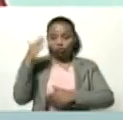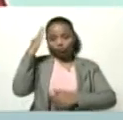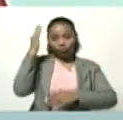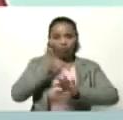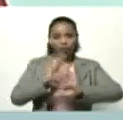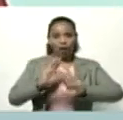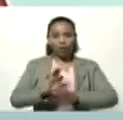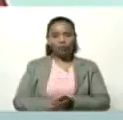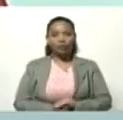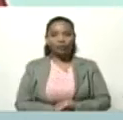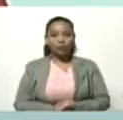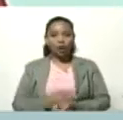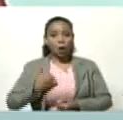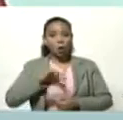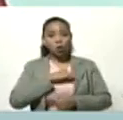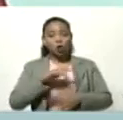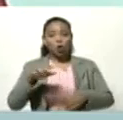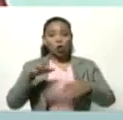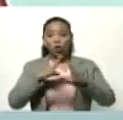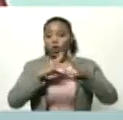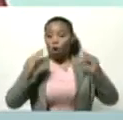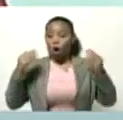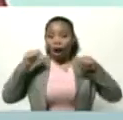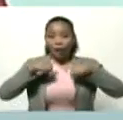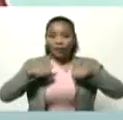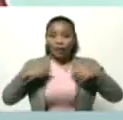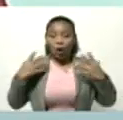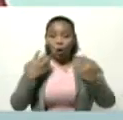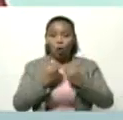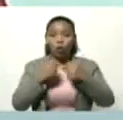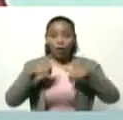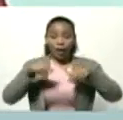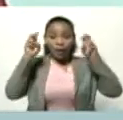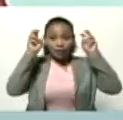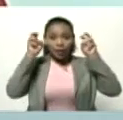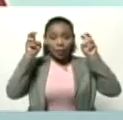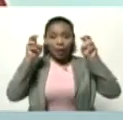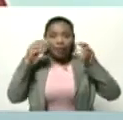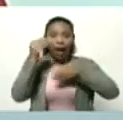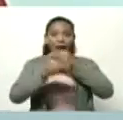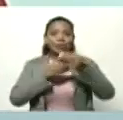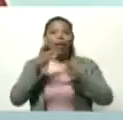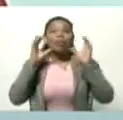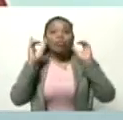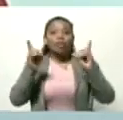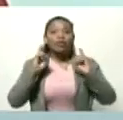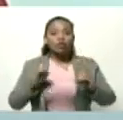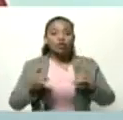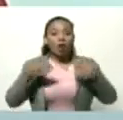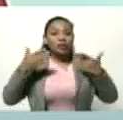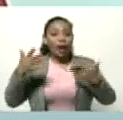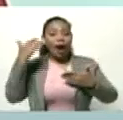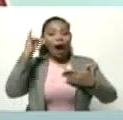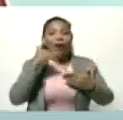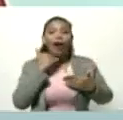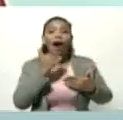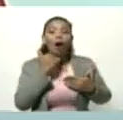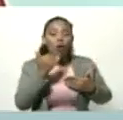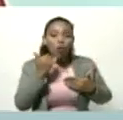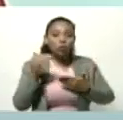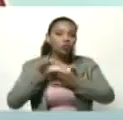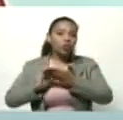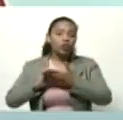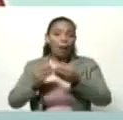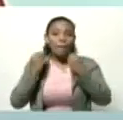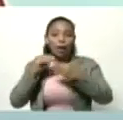Y estamos todos aquí contestes en el sentido de tomar las decisiones que haya que tomar para